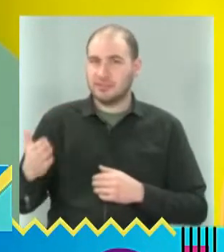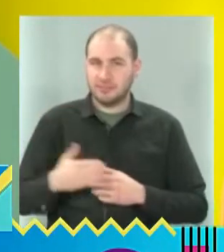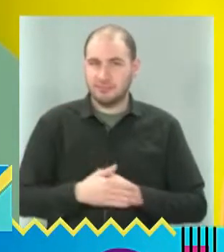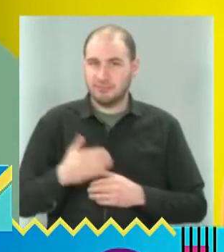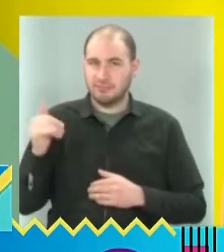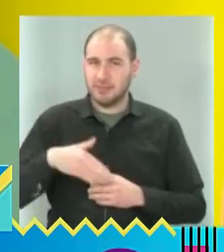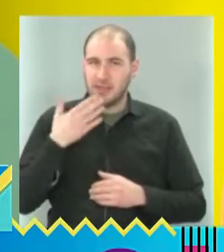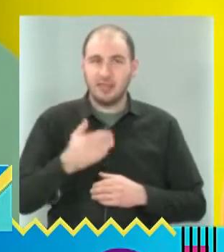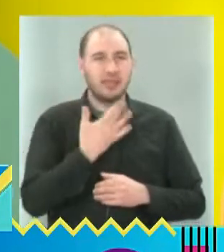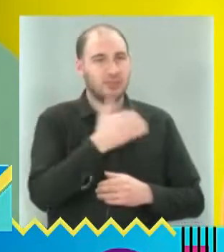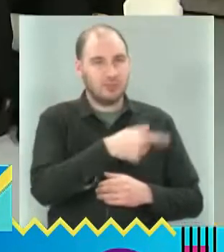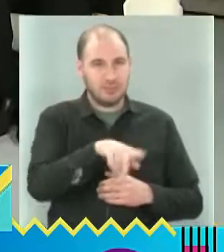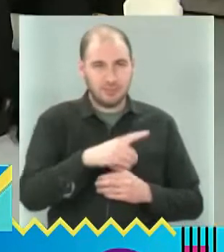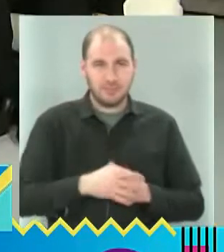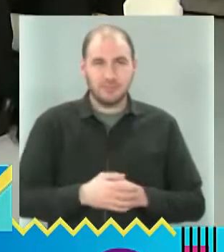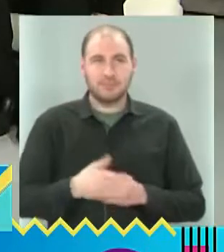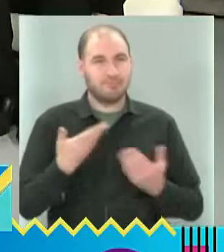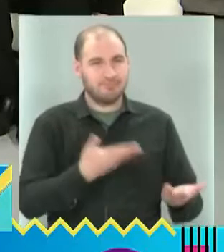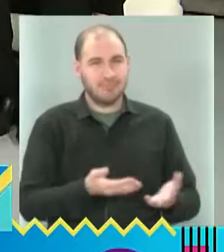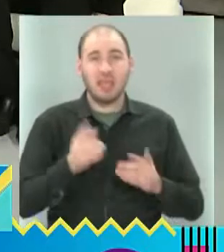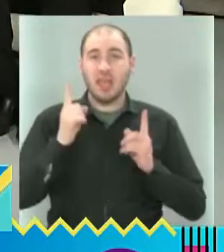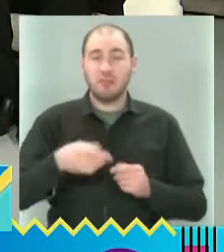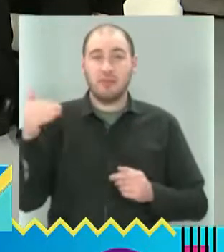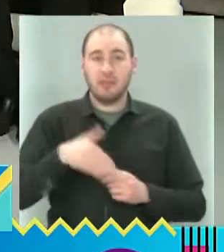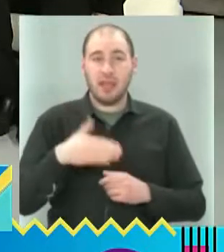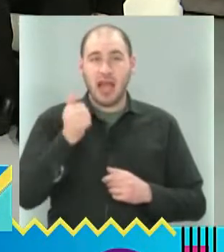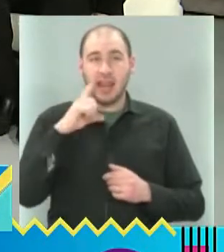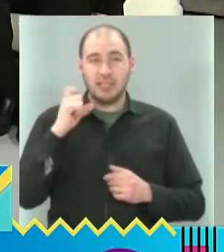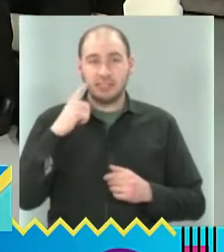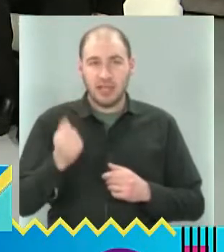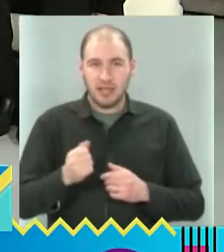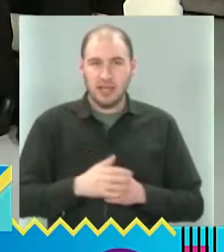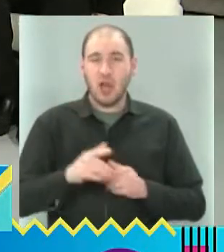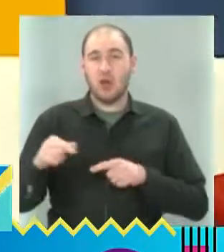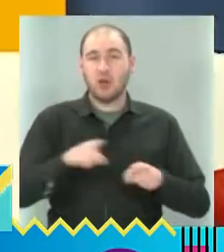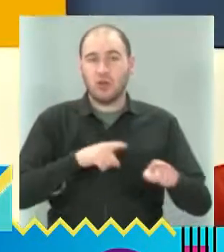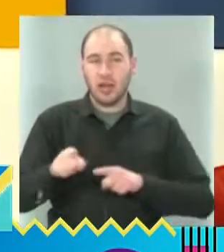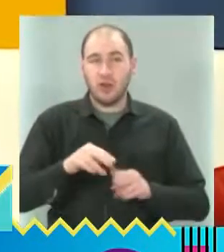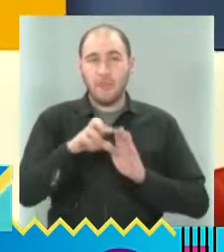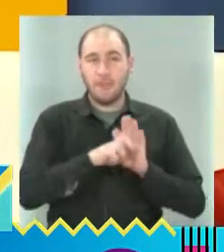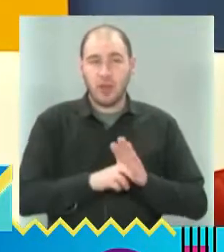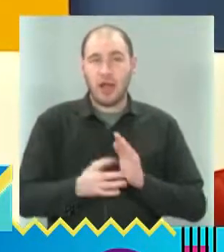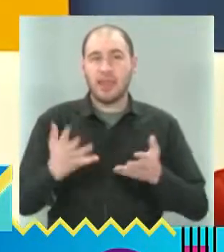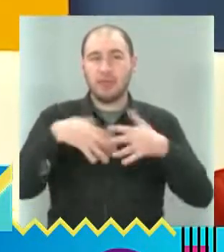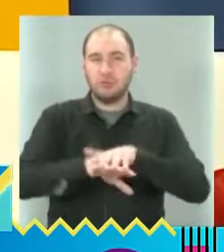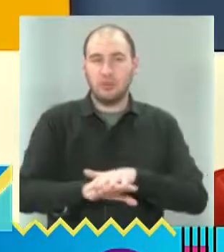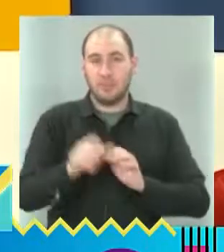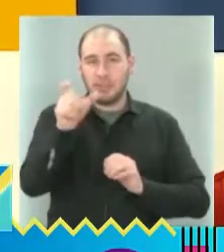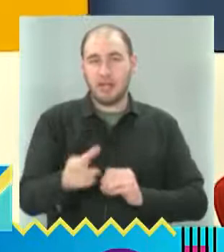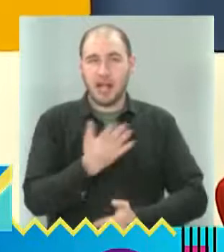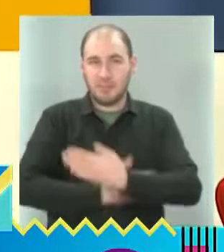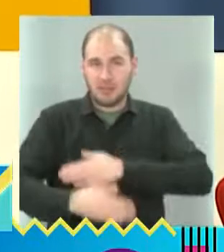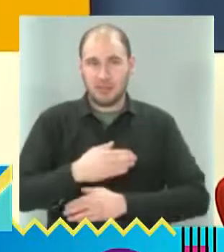gracias, Carlos, por estar presente. Gracias a ustedes. Bienvenido. También está con nosotras Alicia Reparás, coordinadora del programa de inclusión de la persona